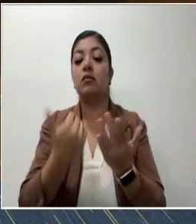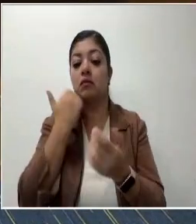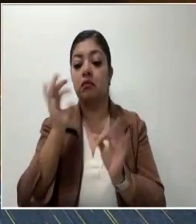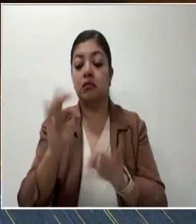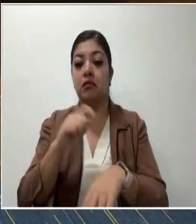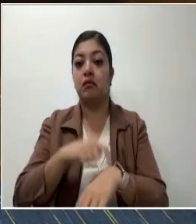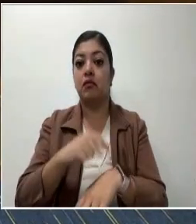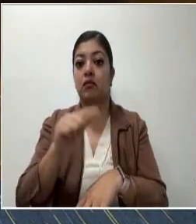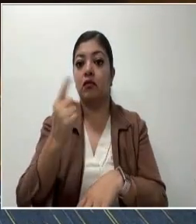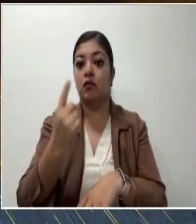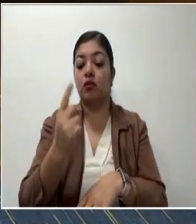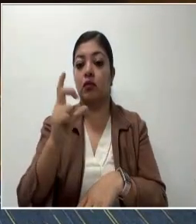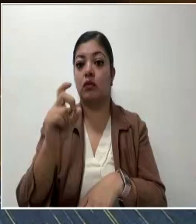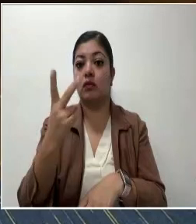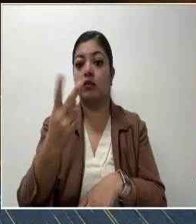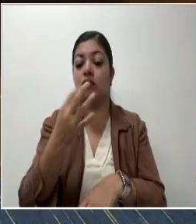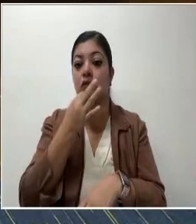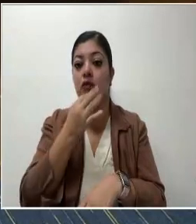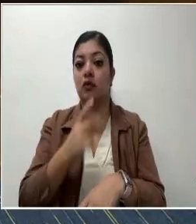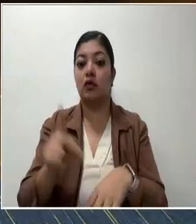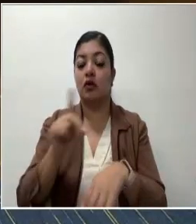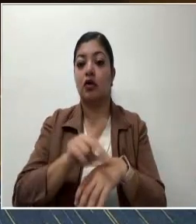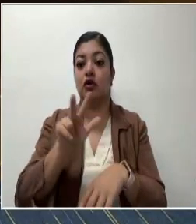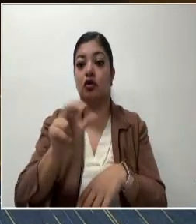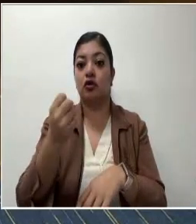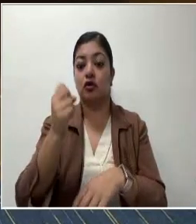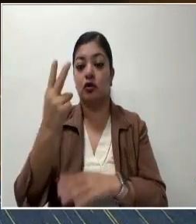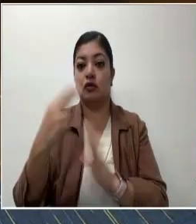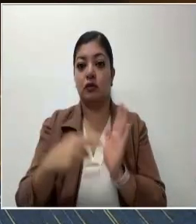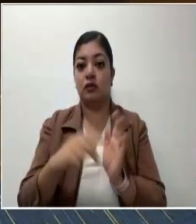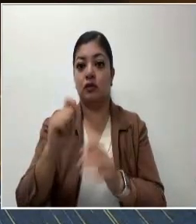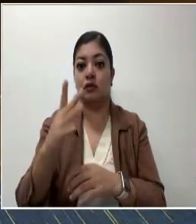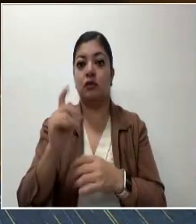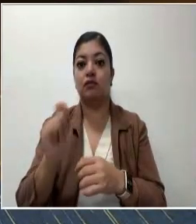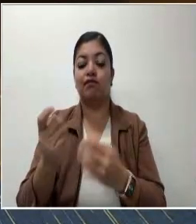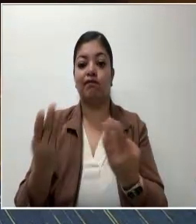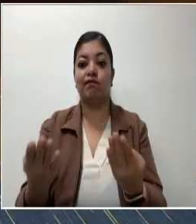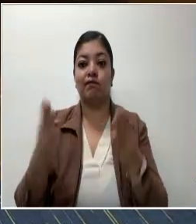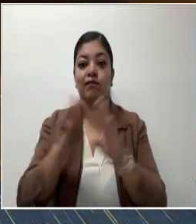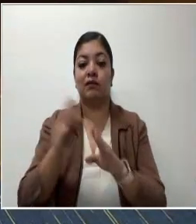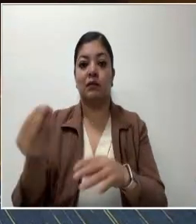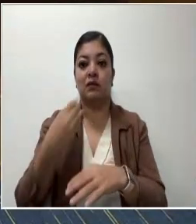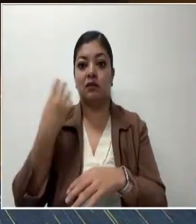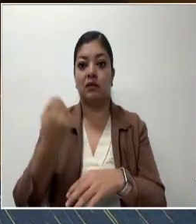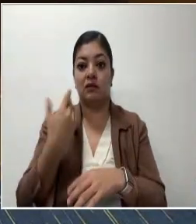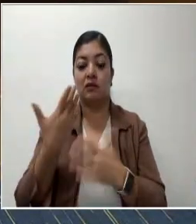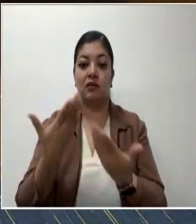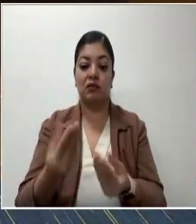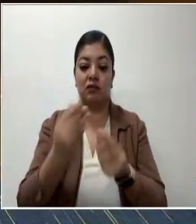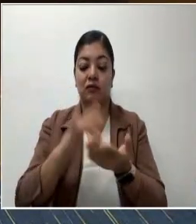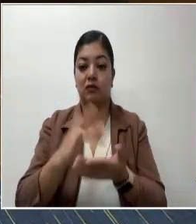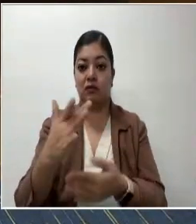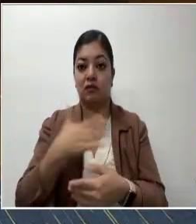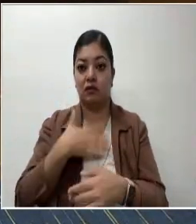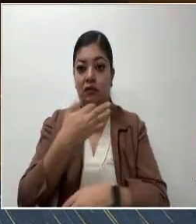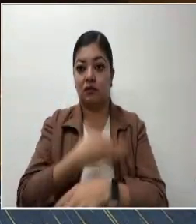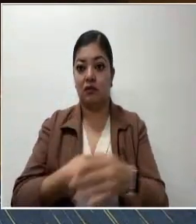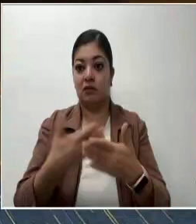con 32 minutos del 18 de septiembre de 2024 se levanta la presente sesión muchísimas gracias y muy buenas